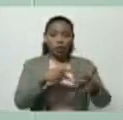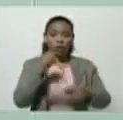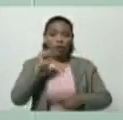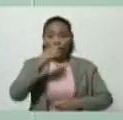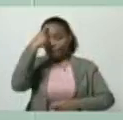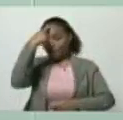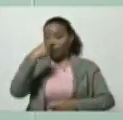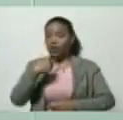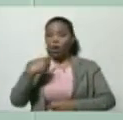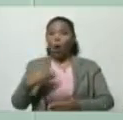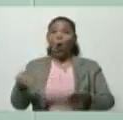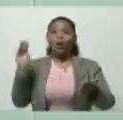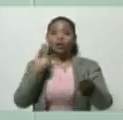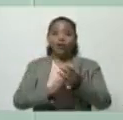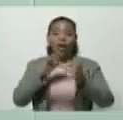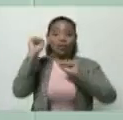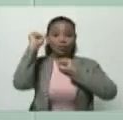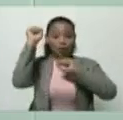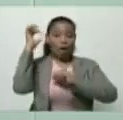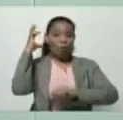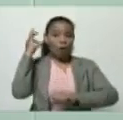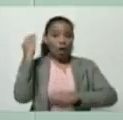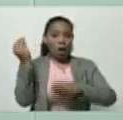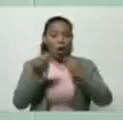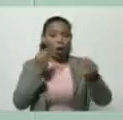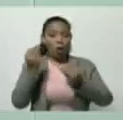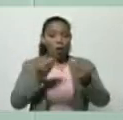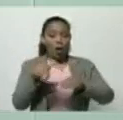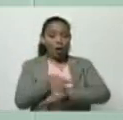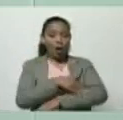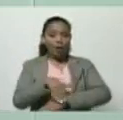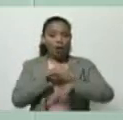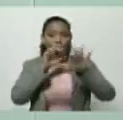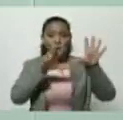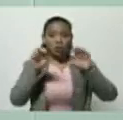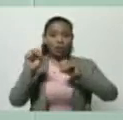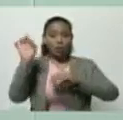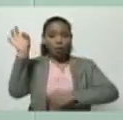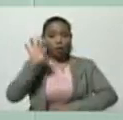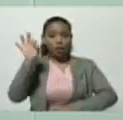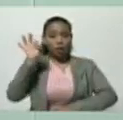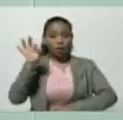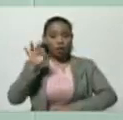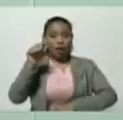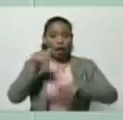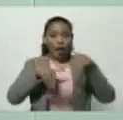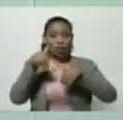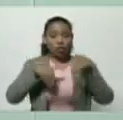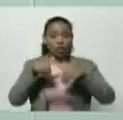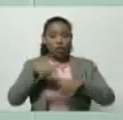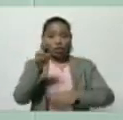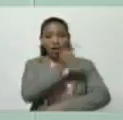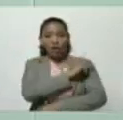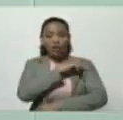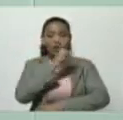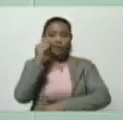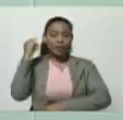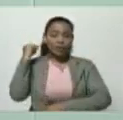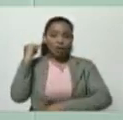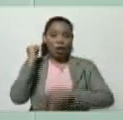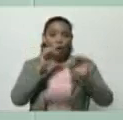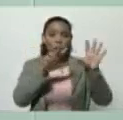perfila otra vez el triunfo de las mujeres, como fue en las calles con un 80%, en la elección de los jefes y jefes de calles con